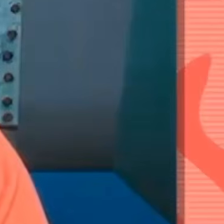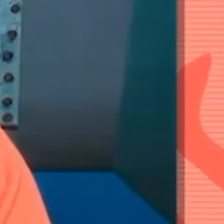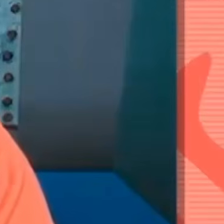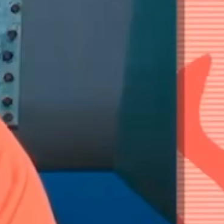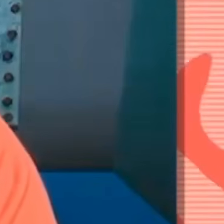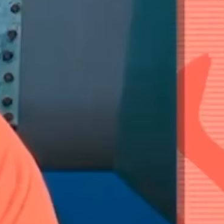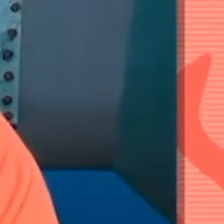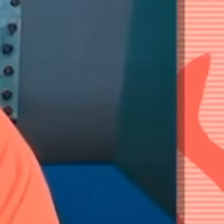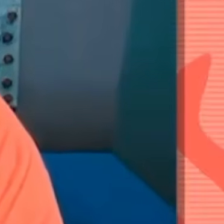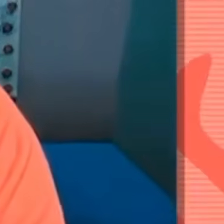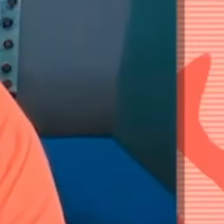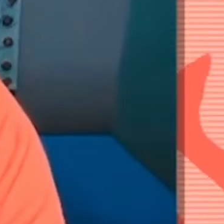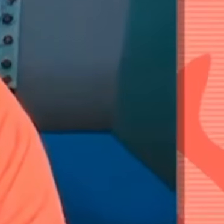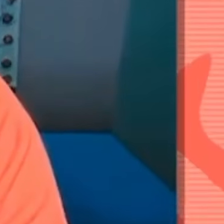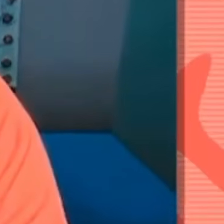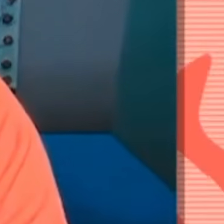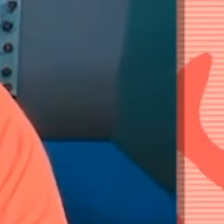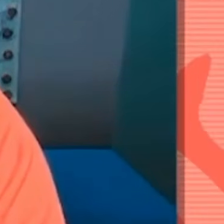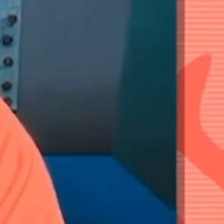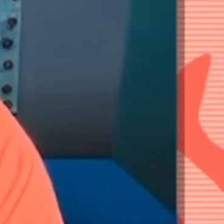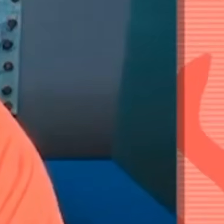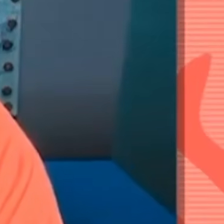Me cuenta una de las personas que venía a